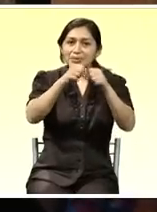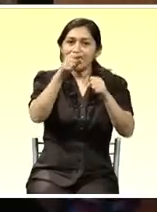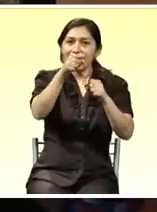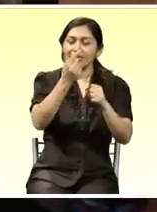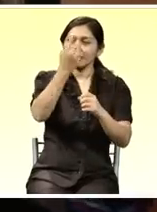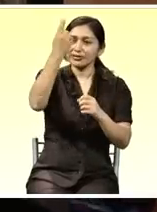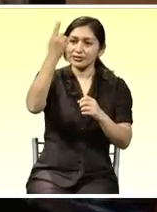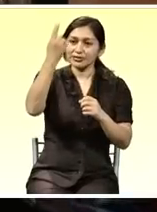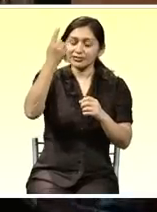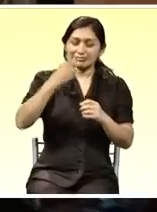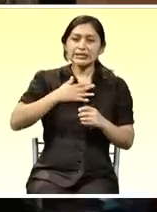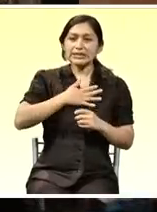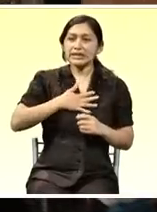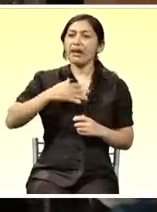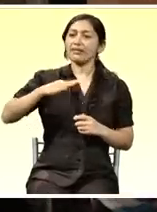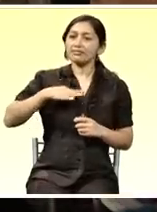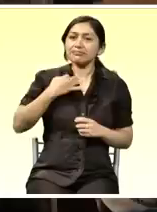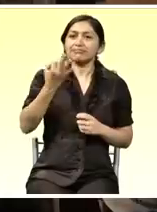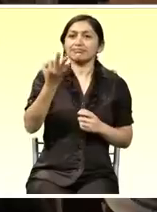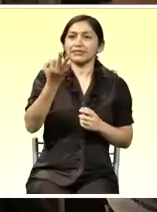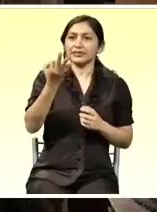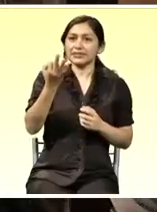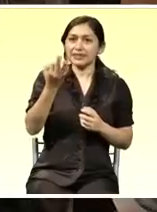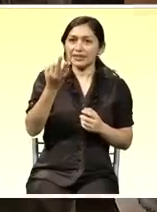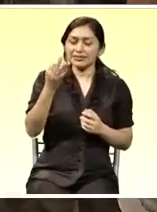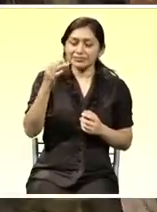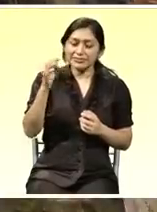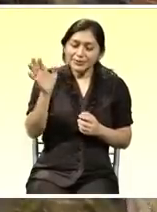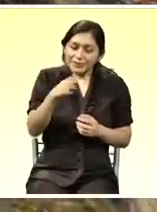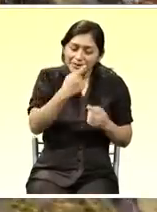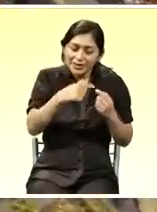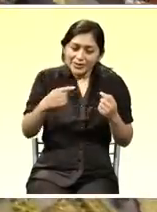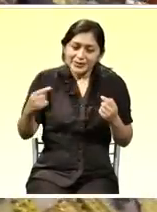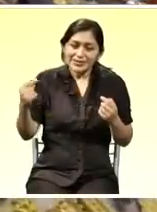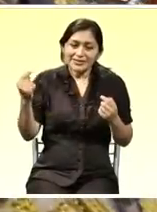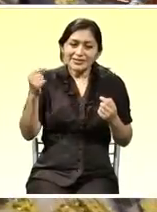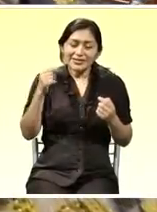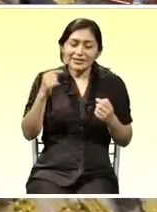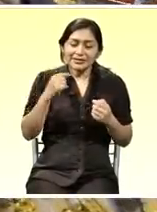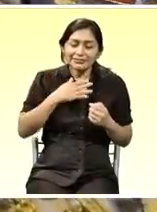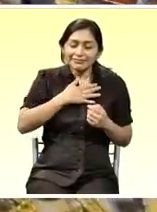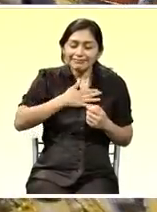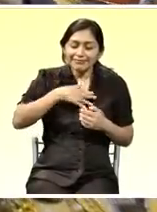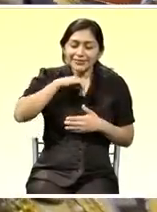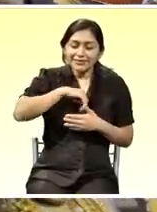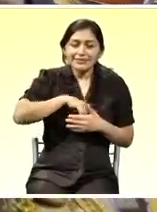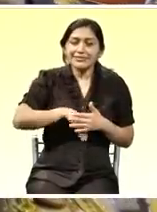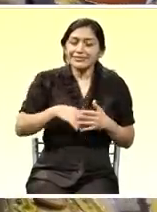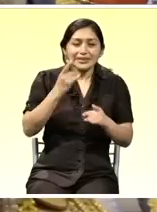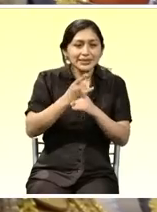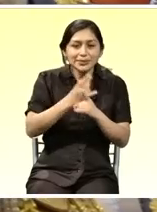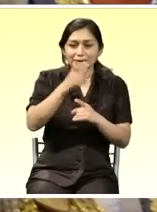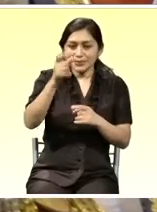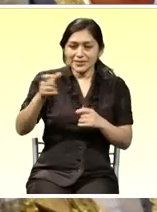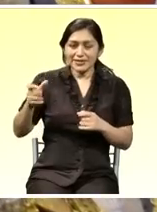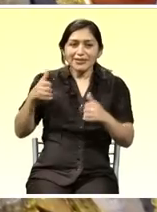sienta aún en esta vida las delicias y gozos que dan a los que te sirven en la bienaventuranza